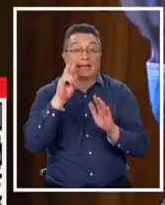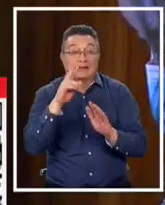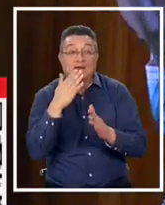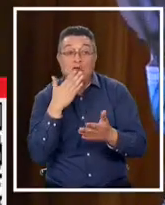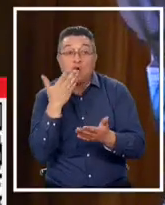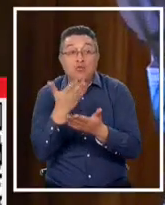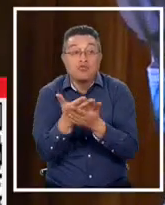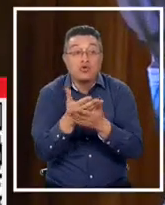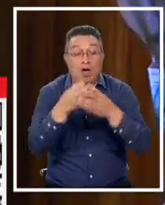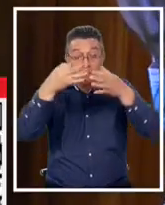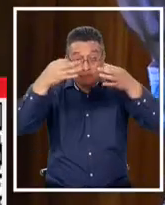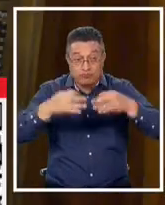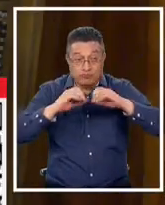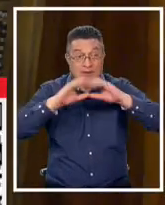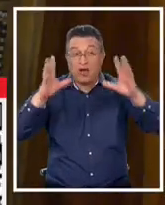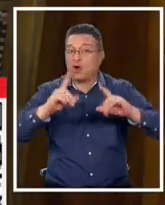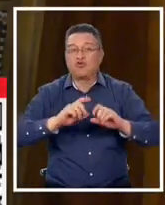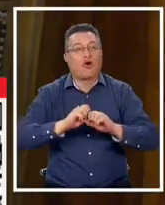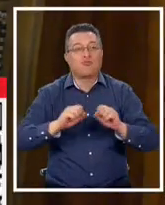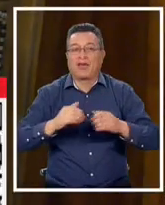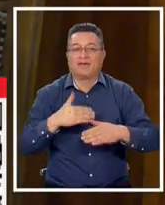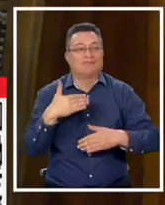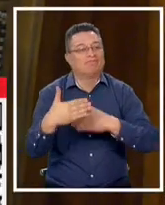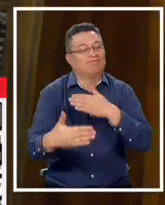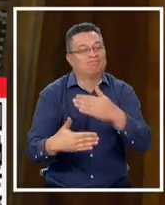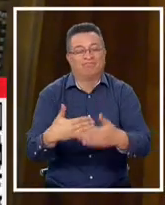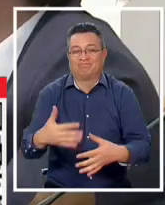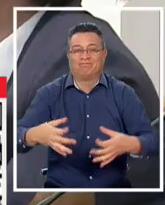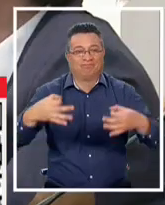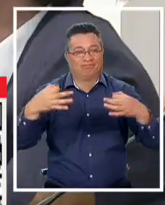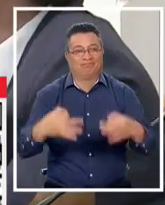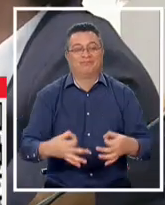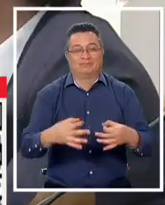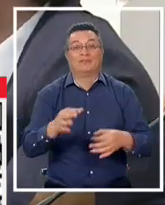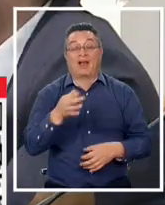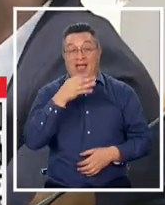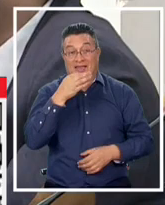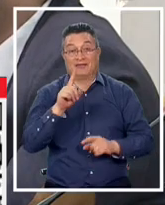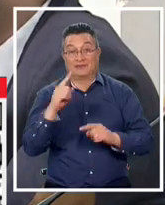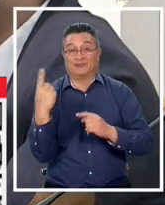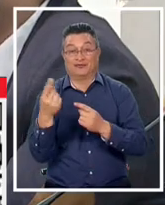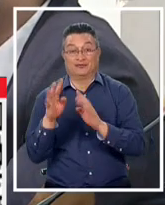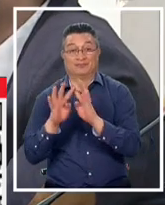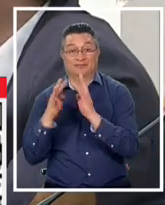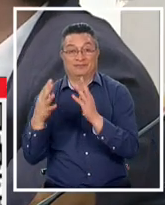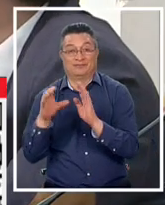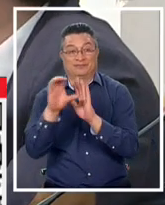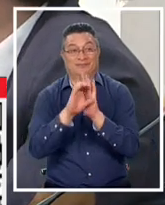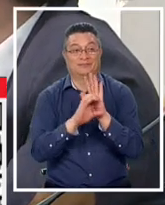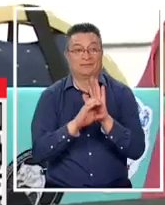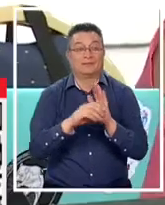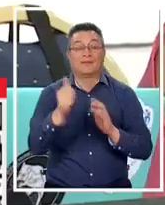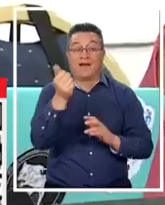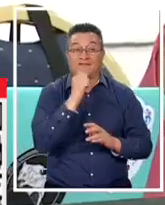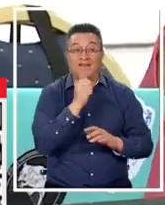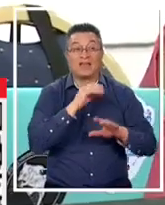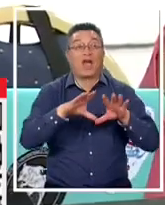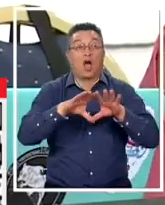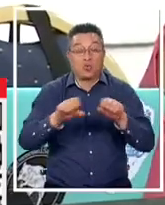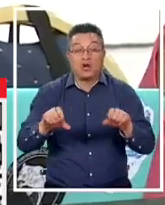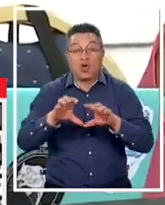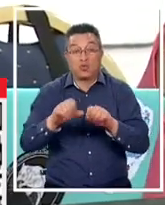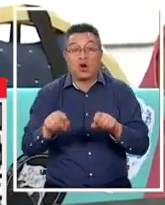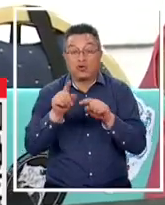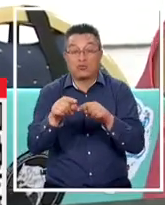sólida y coherente no hay viabilidad en el proceso constituyente, señalan los mismos convencionales. La falta de consensos en esta y